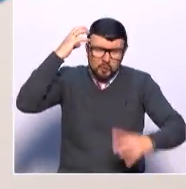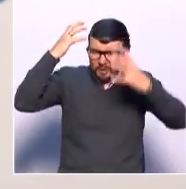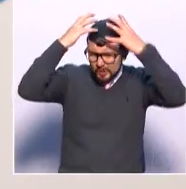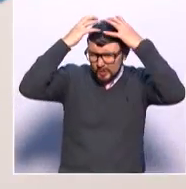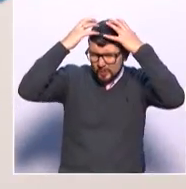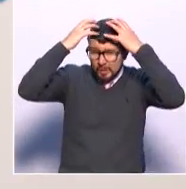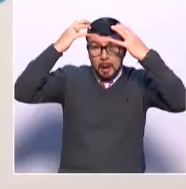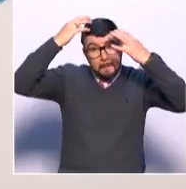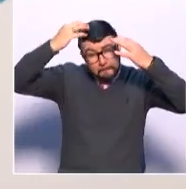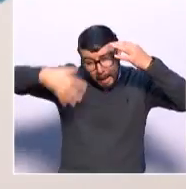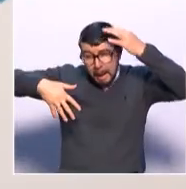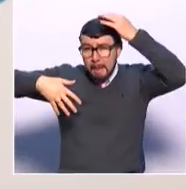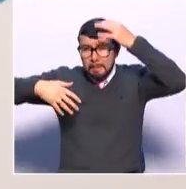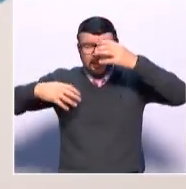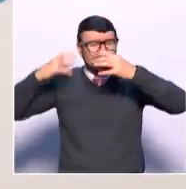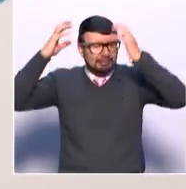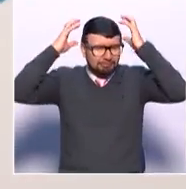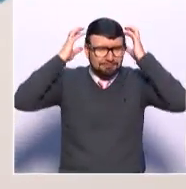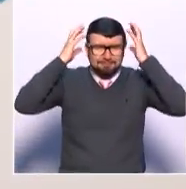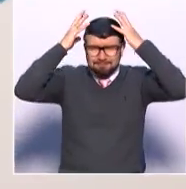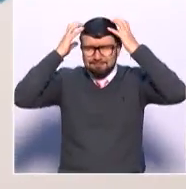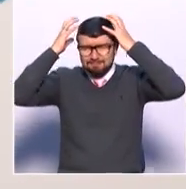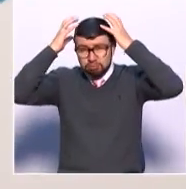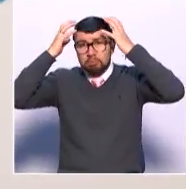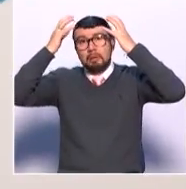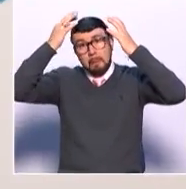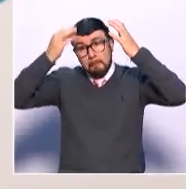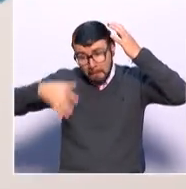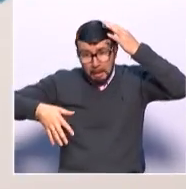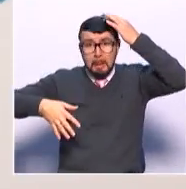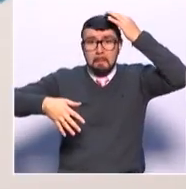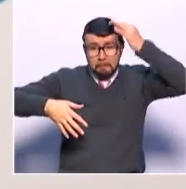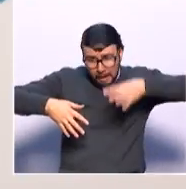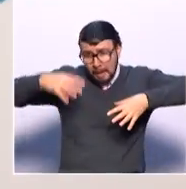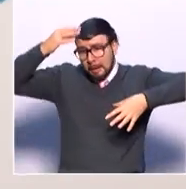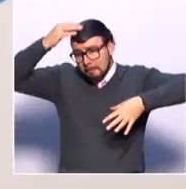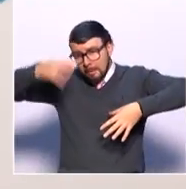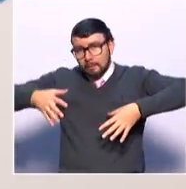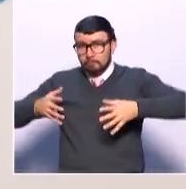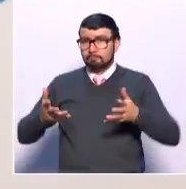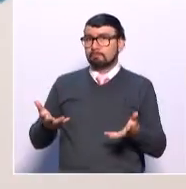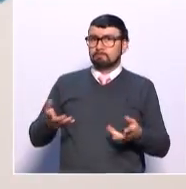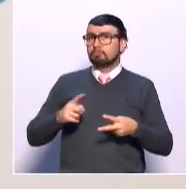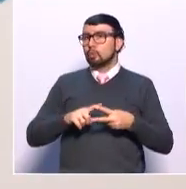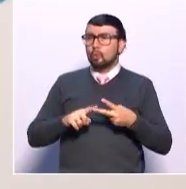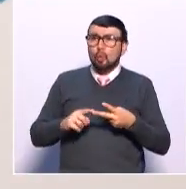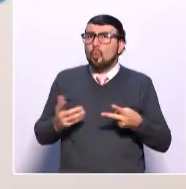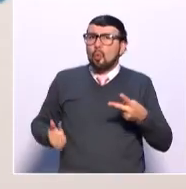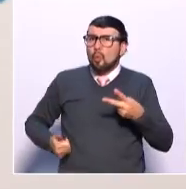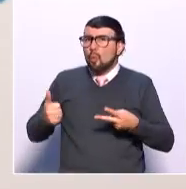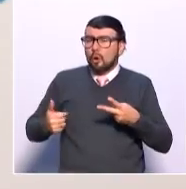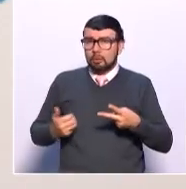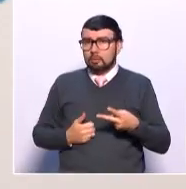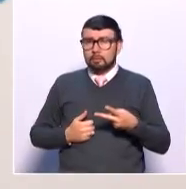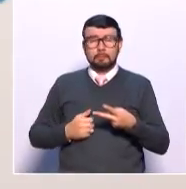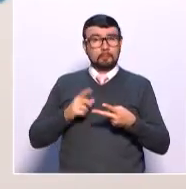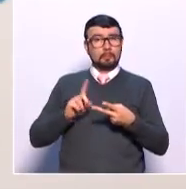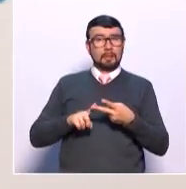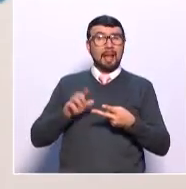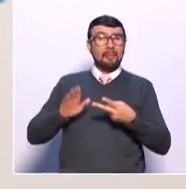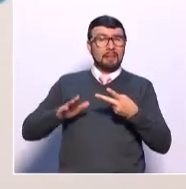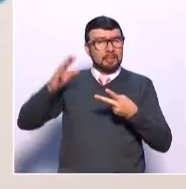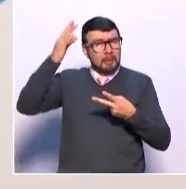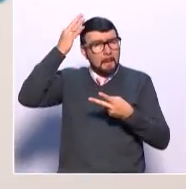descamativa y pica y eso tumba el pelo entonces hay que mirar muy bien muchas veces hay que hacer una biopsia